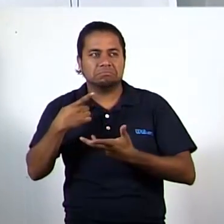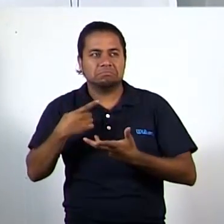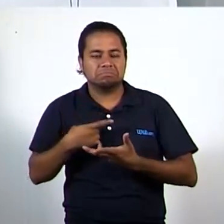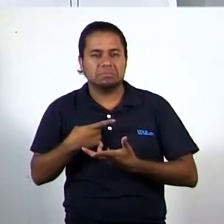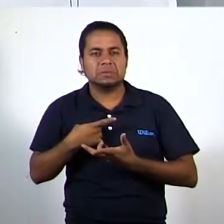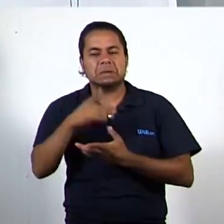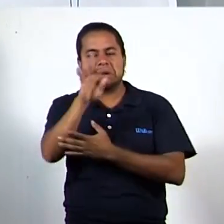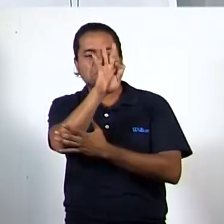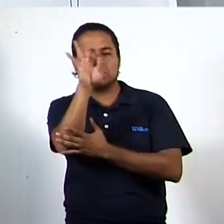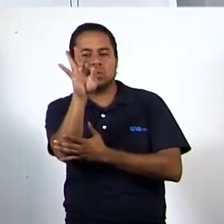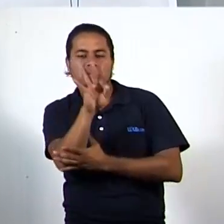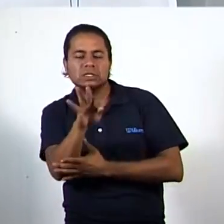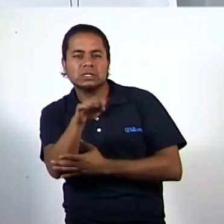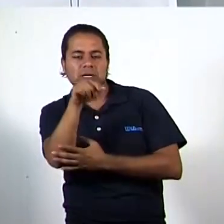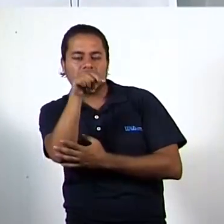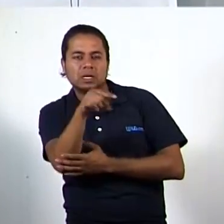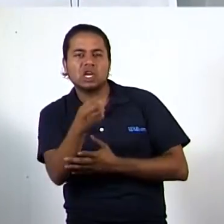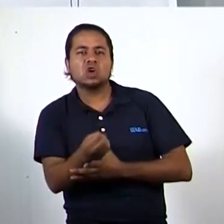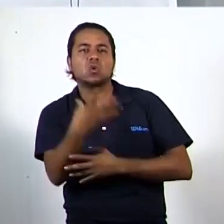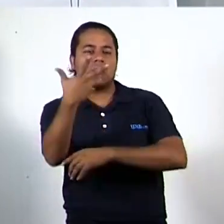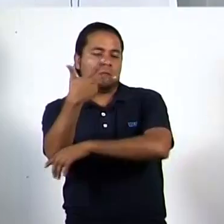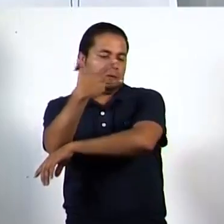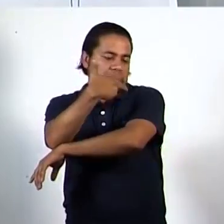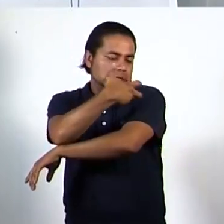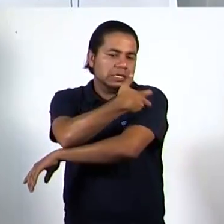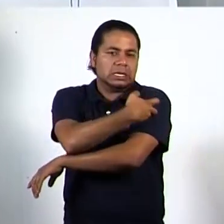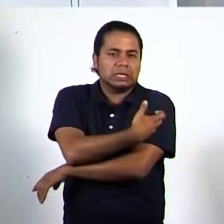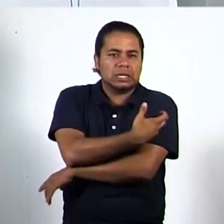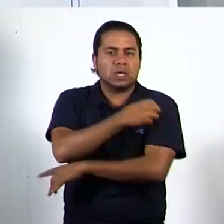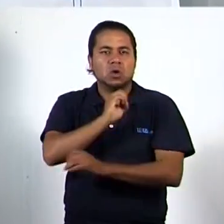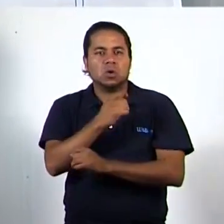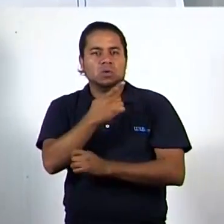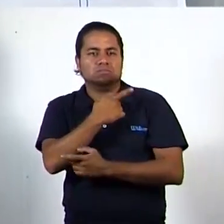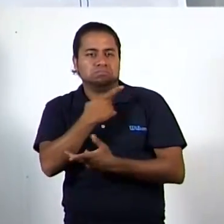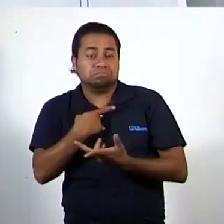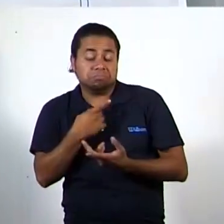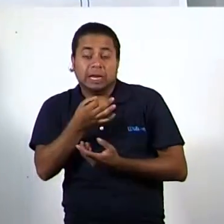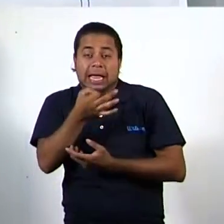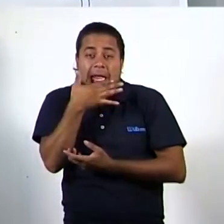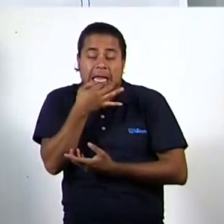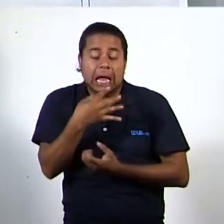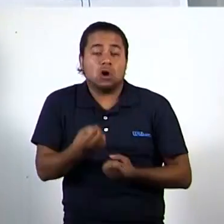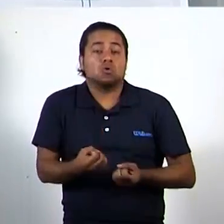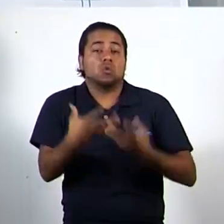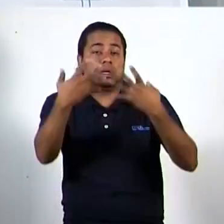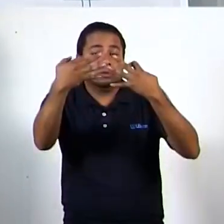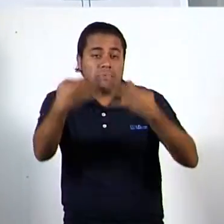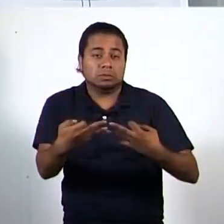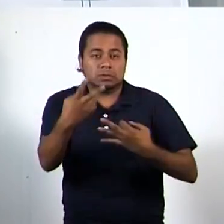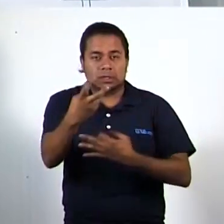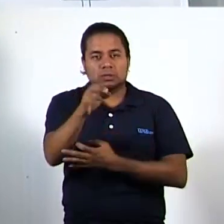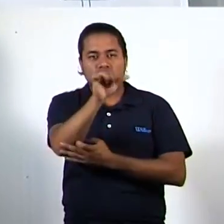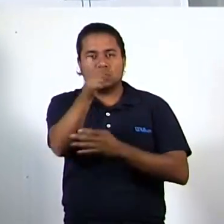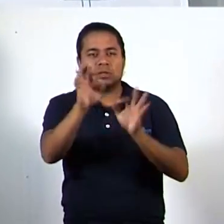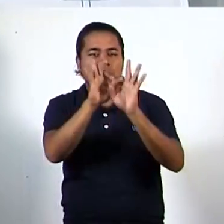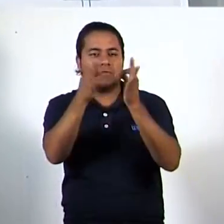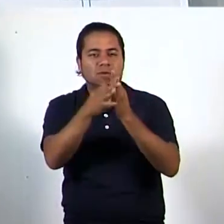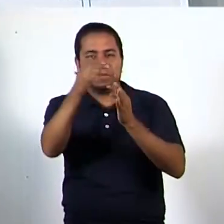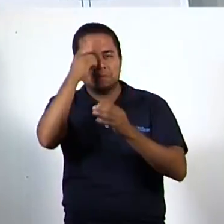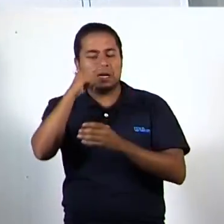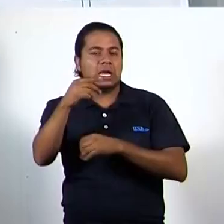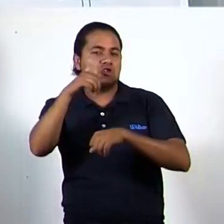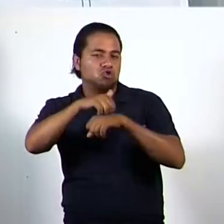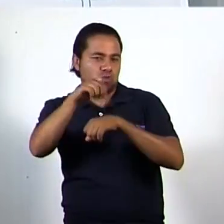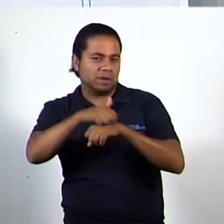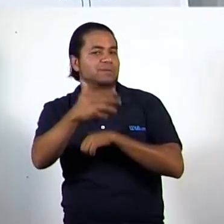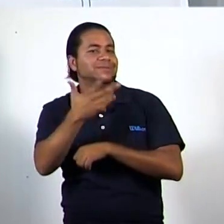un porcentaje de él que tienen que inyectarte o que tienen que recetarte en algún medicamento. Esa es otra manera de utilizar los números. Muy